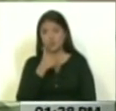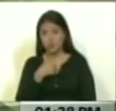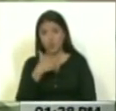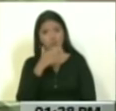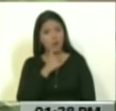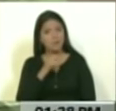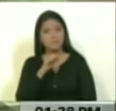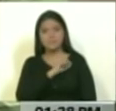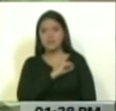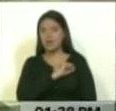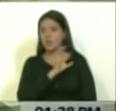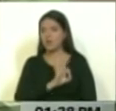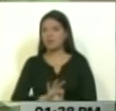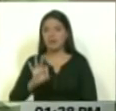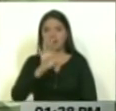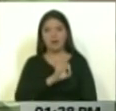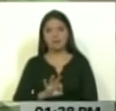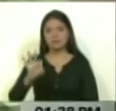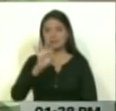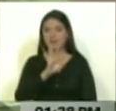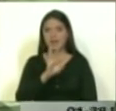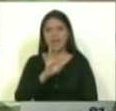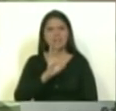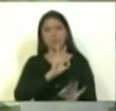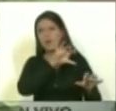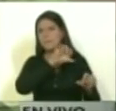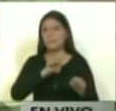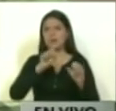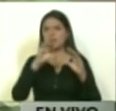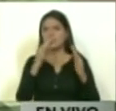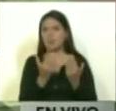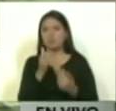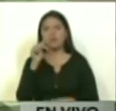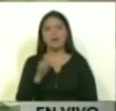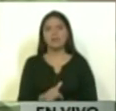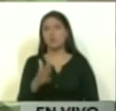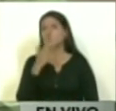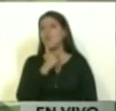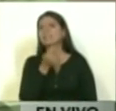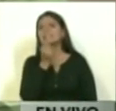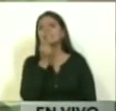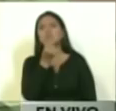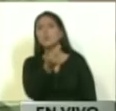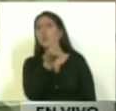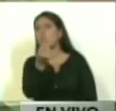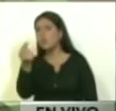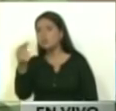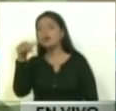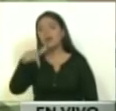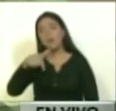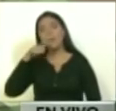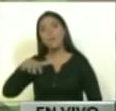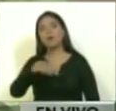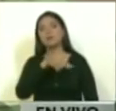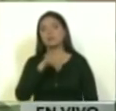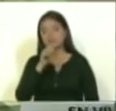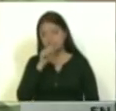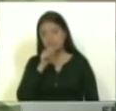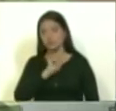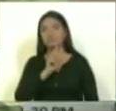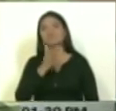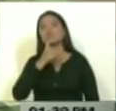ni a nadie, ni a ningún imperio de este mundo. No ha existido todavía el imperio que el pueblo venezolano le baje su frente.